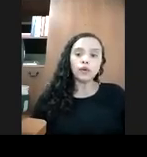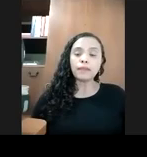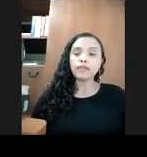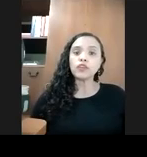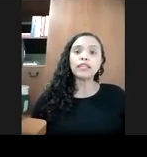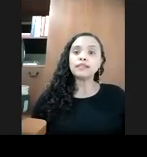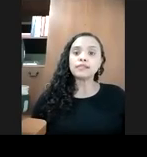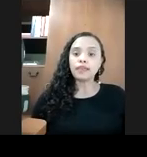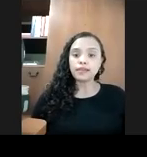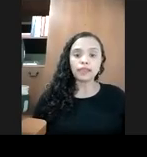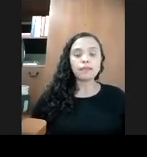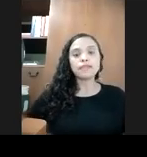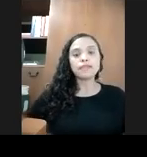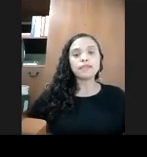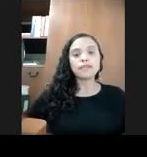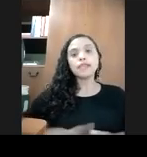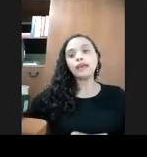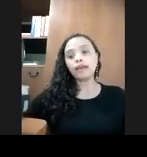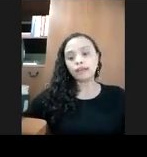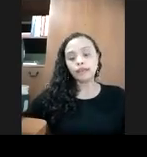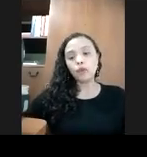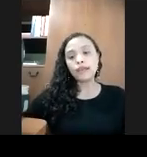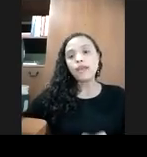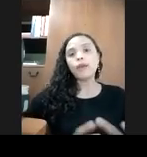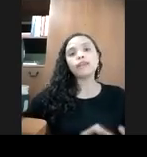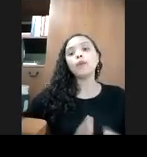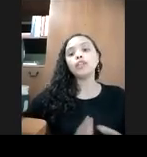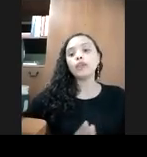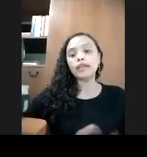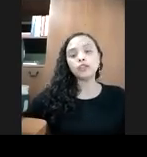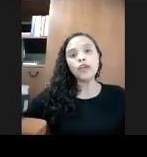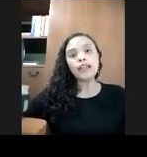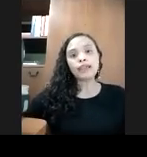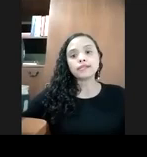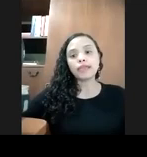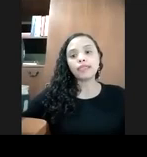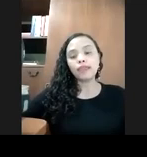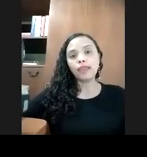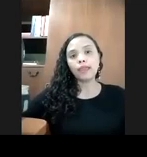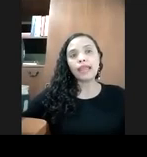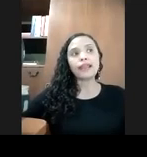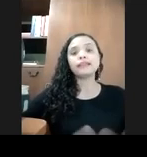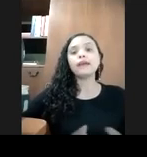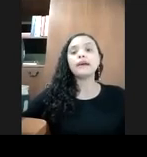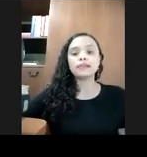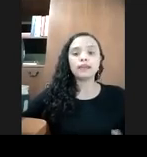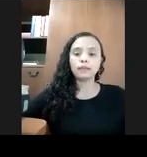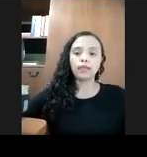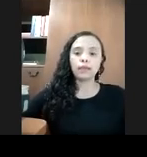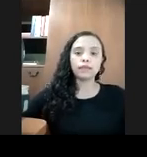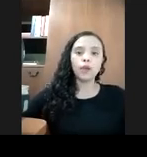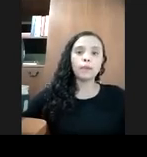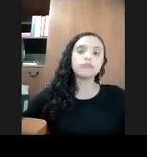la medición del índice de escasez de medicinas, a través del cual hemos estado monitoreando la escasez de las canastas básicas